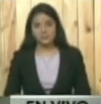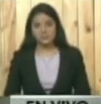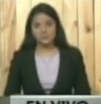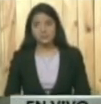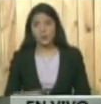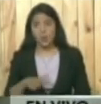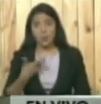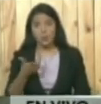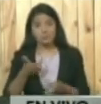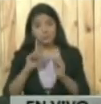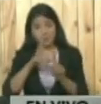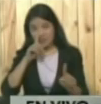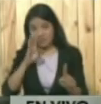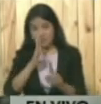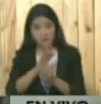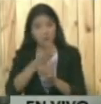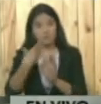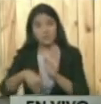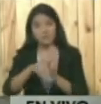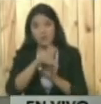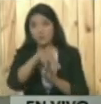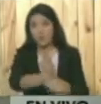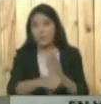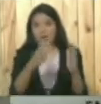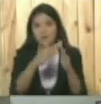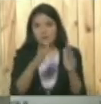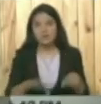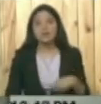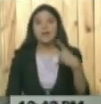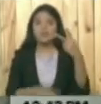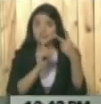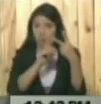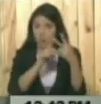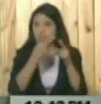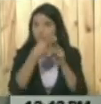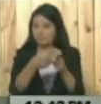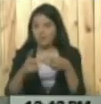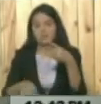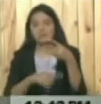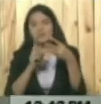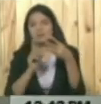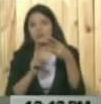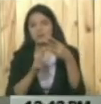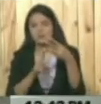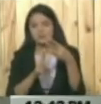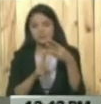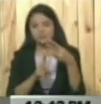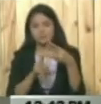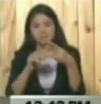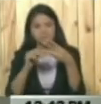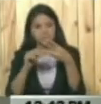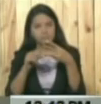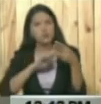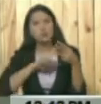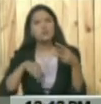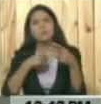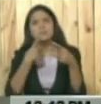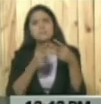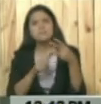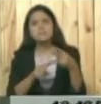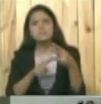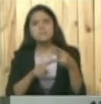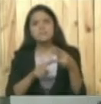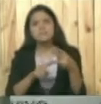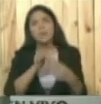el acceso directo al derecho a la vivienda. Segundo vértice, el financiamiento. El tercer vértice, nosotros lo llamamos el vértice del